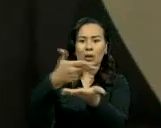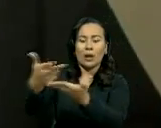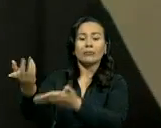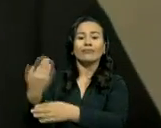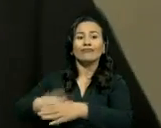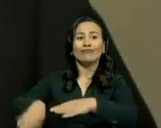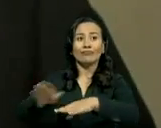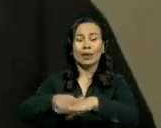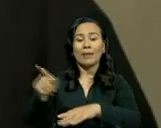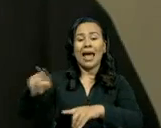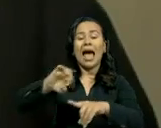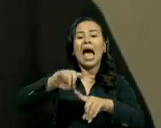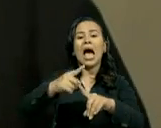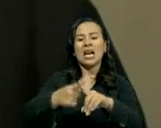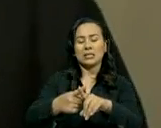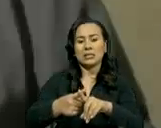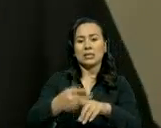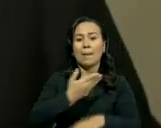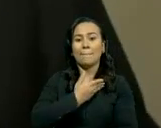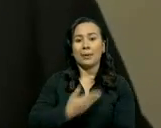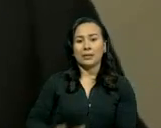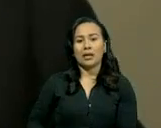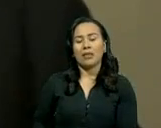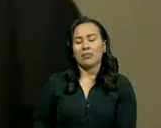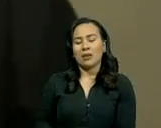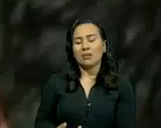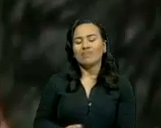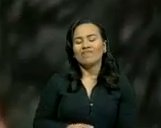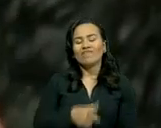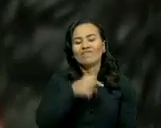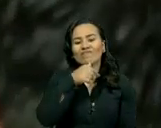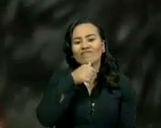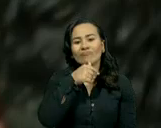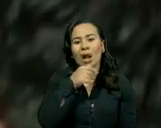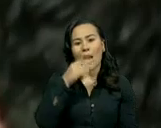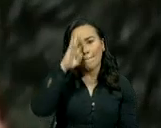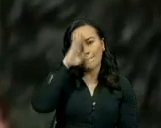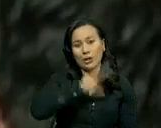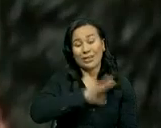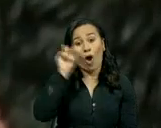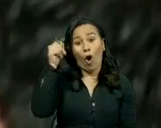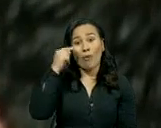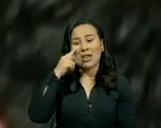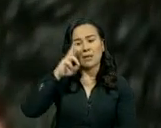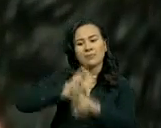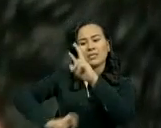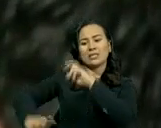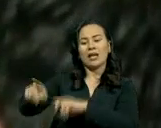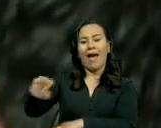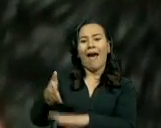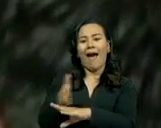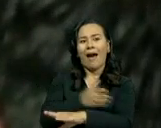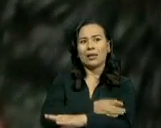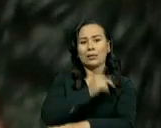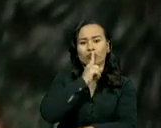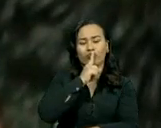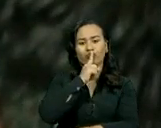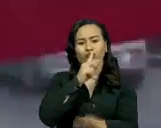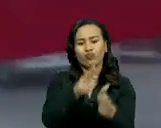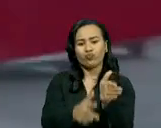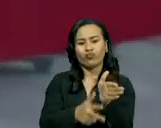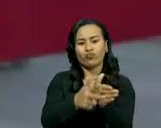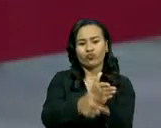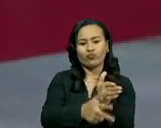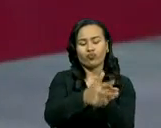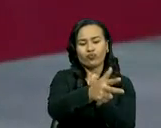expresidente pesaba una investigación sobre supuestos actos de corrupción en la adjudicación de la obra Metro de Lima, que